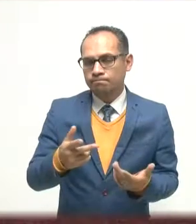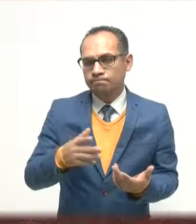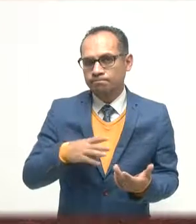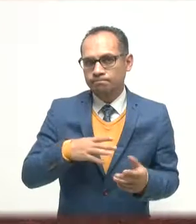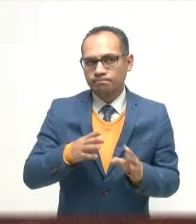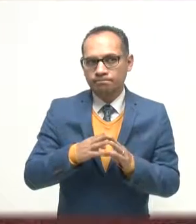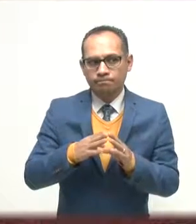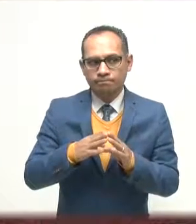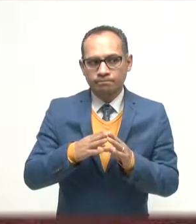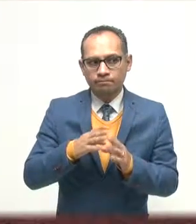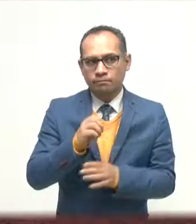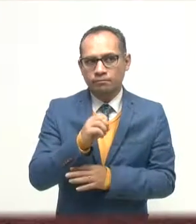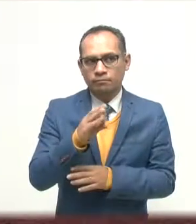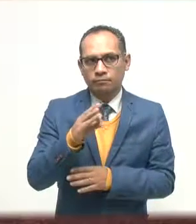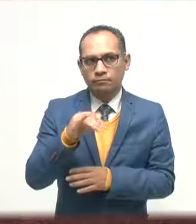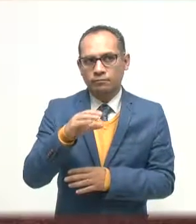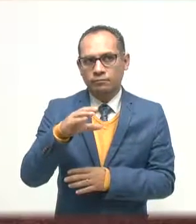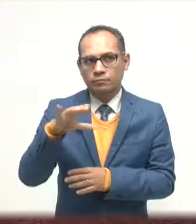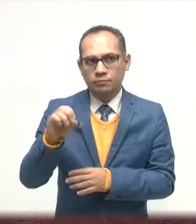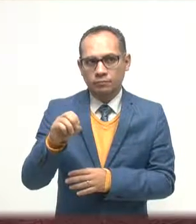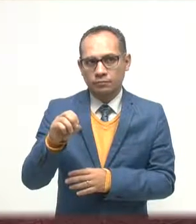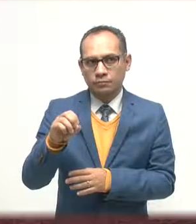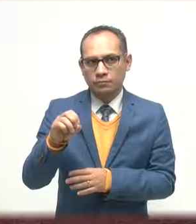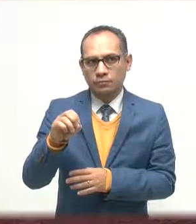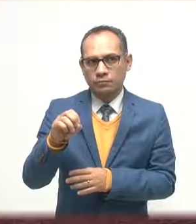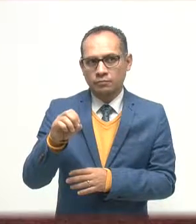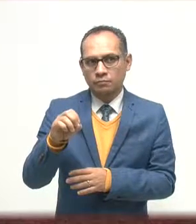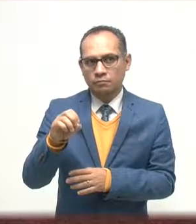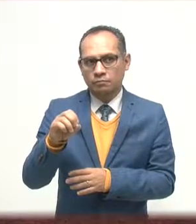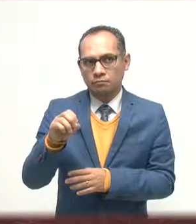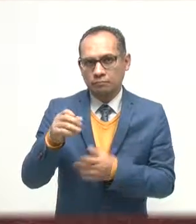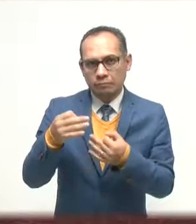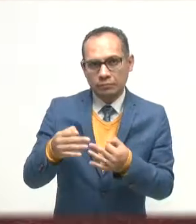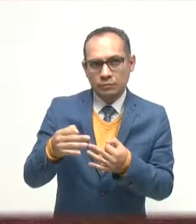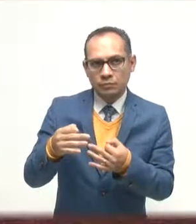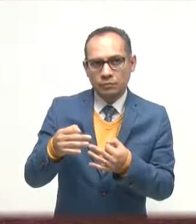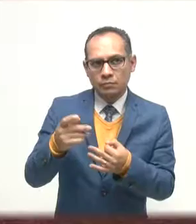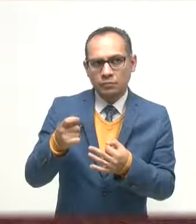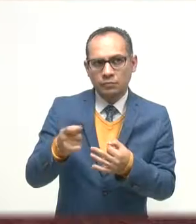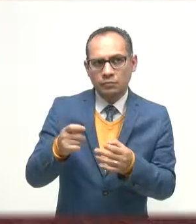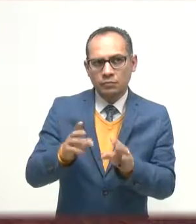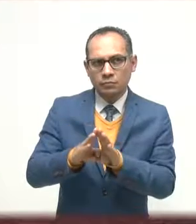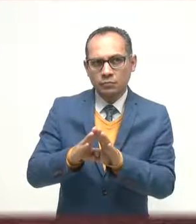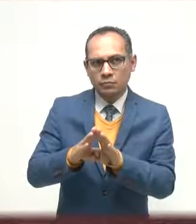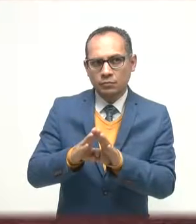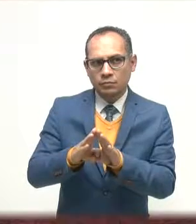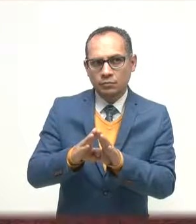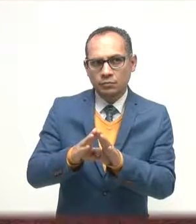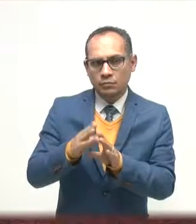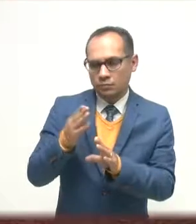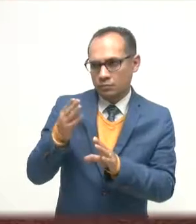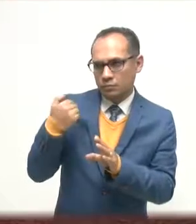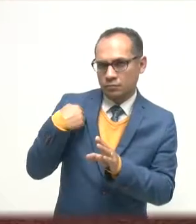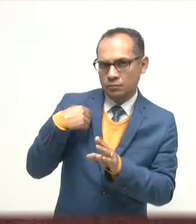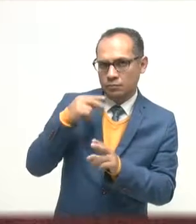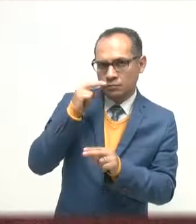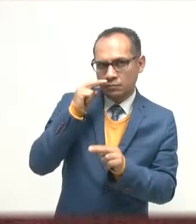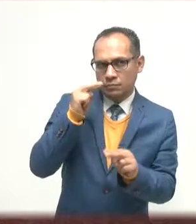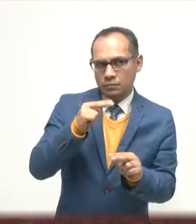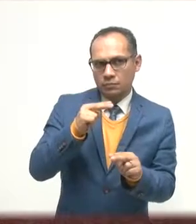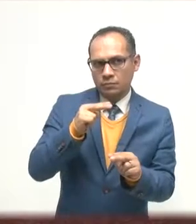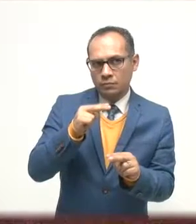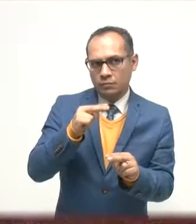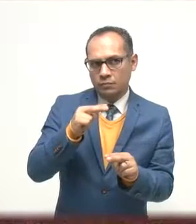de ver como pasaron sobre el nieto del fundador del pan don manuel